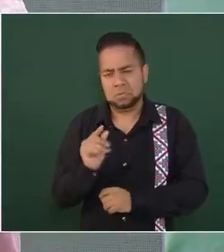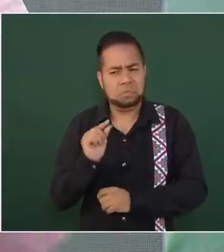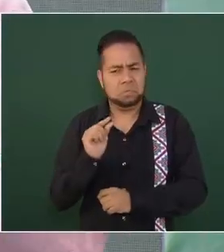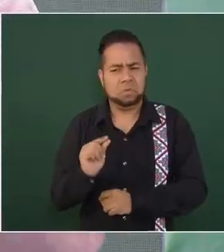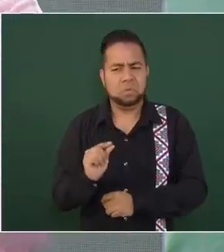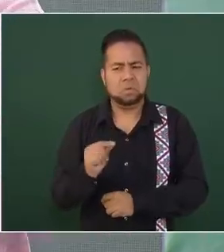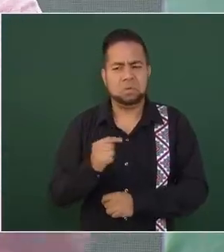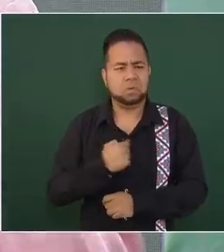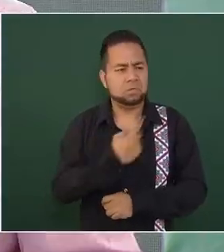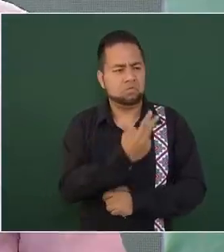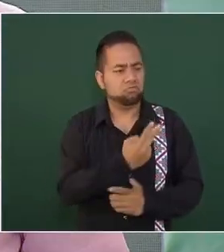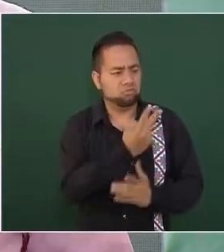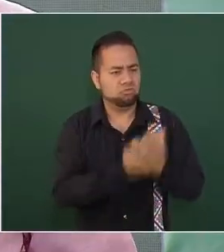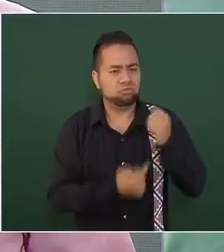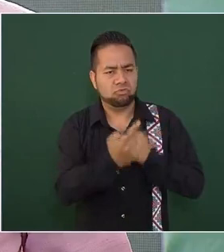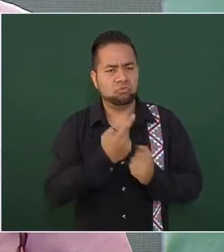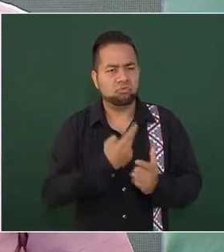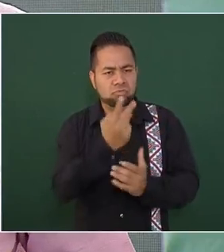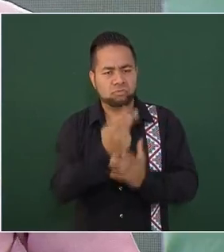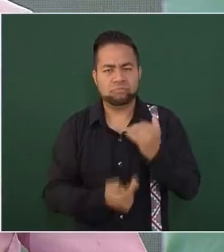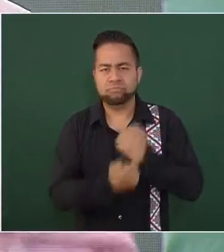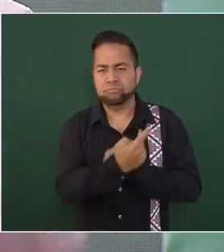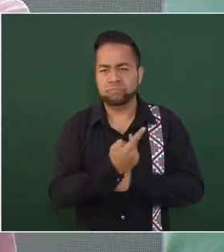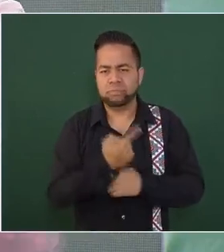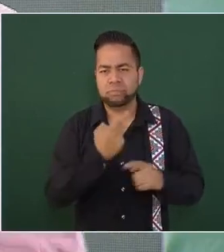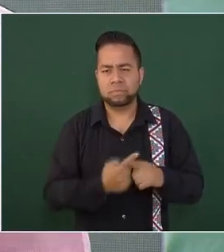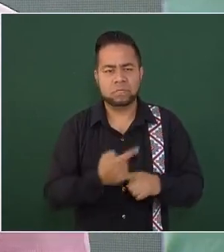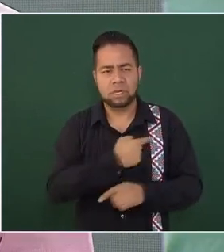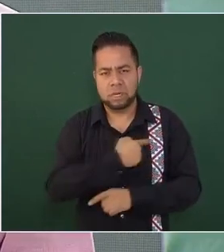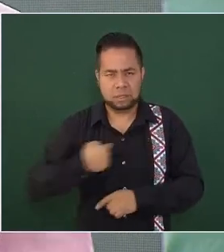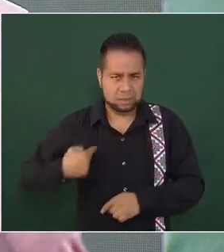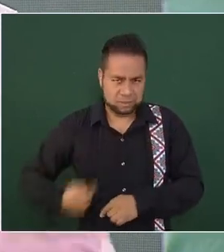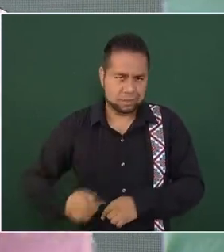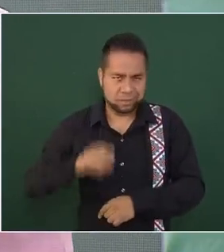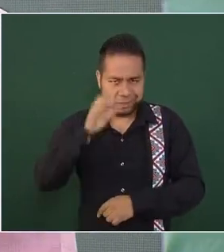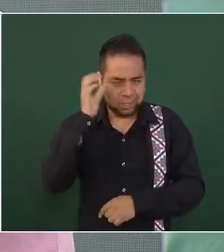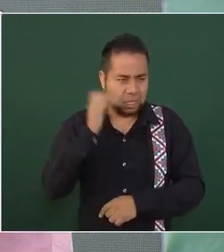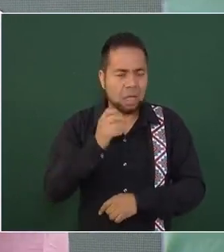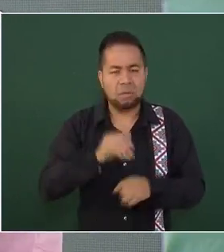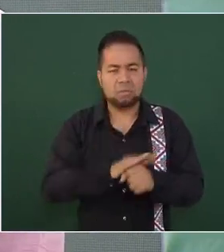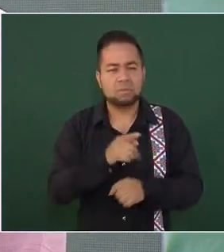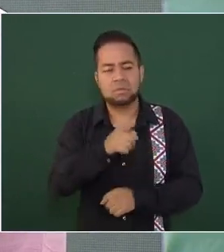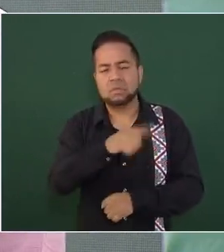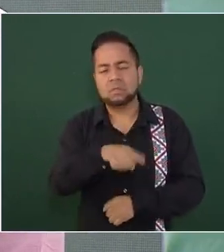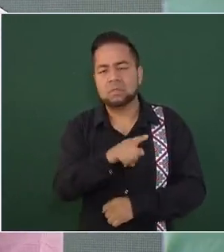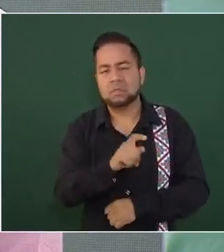bilaterales con el presidente de China porque a ellos les